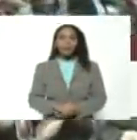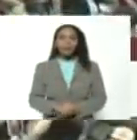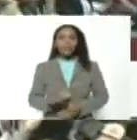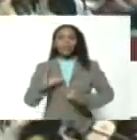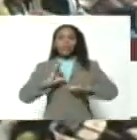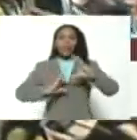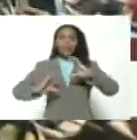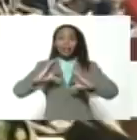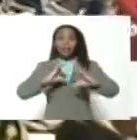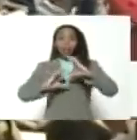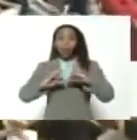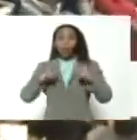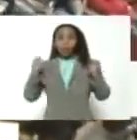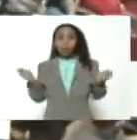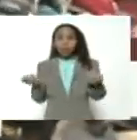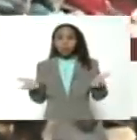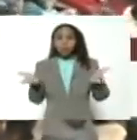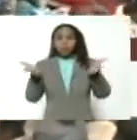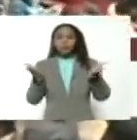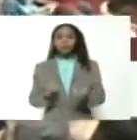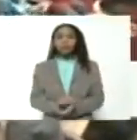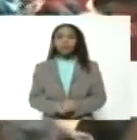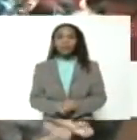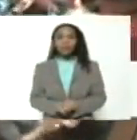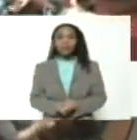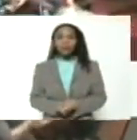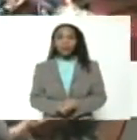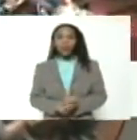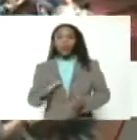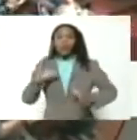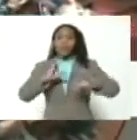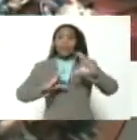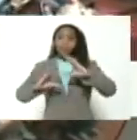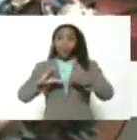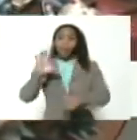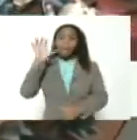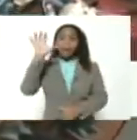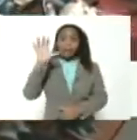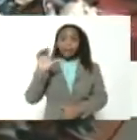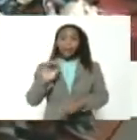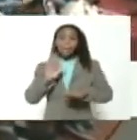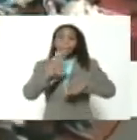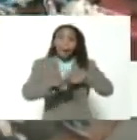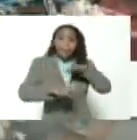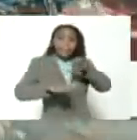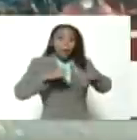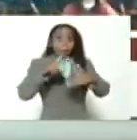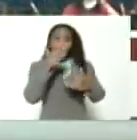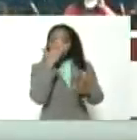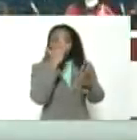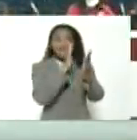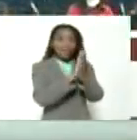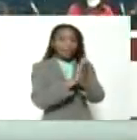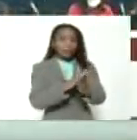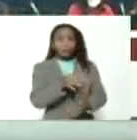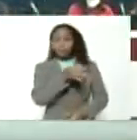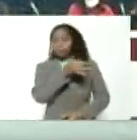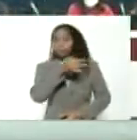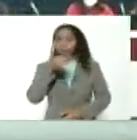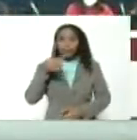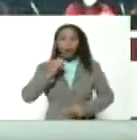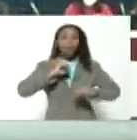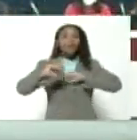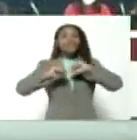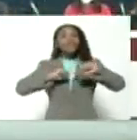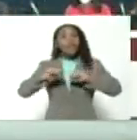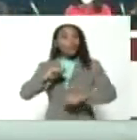Científicos e innovadores. Los científicos del país están dando un paso adelante, al frente. Los